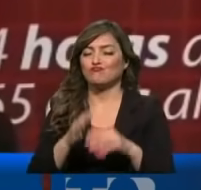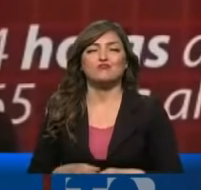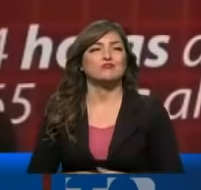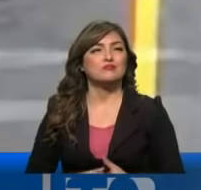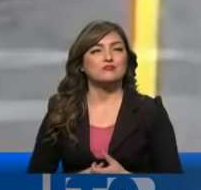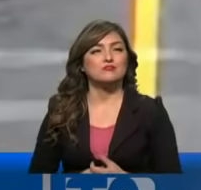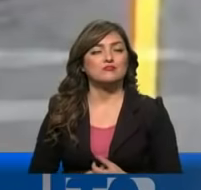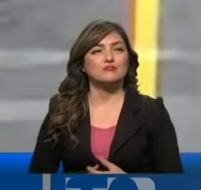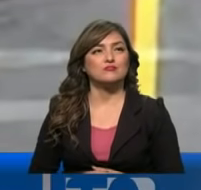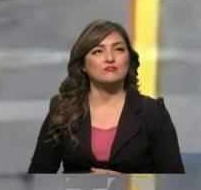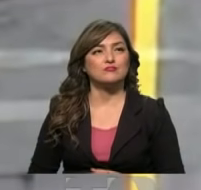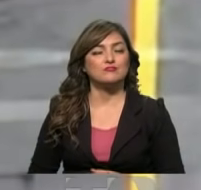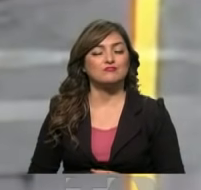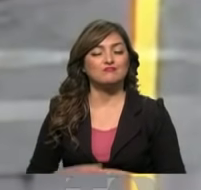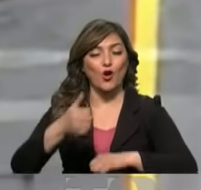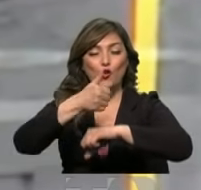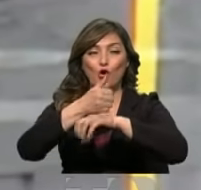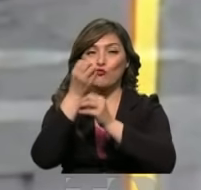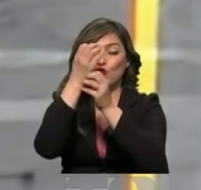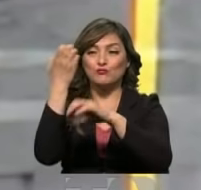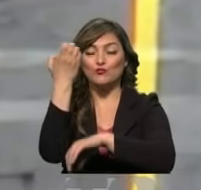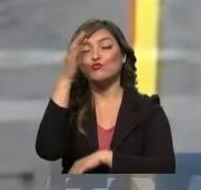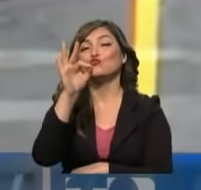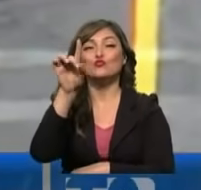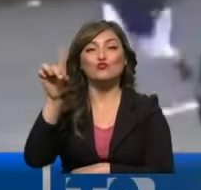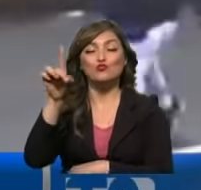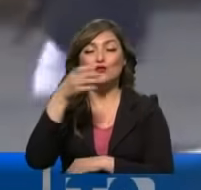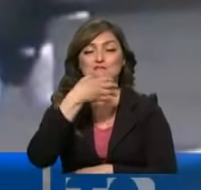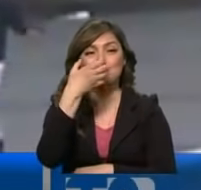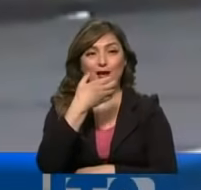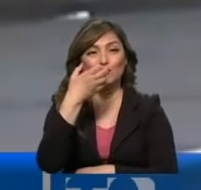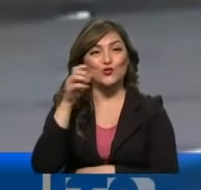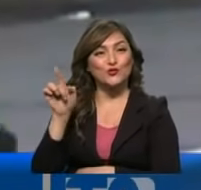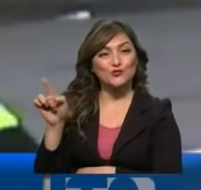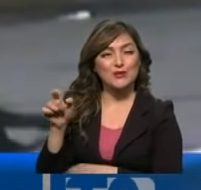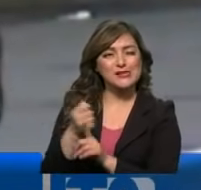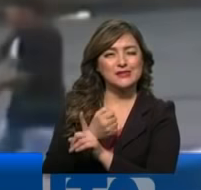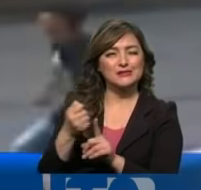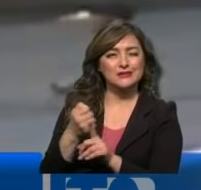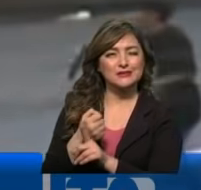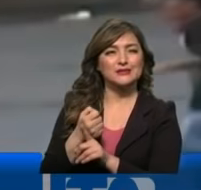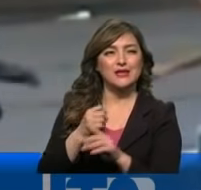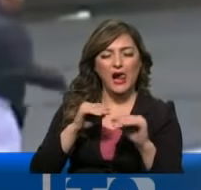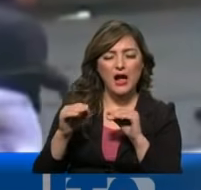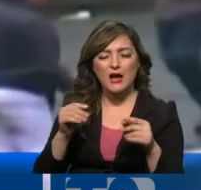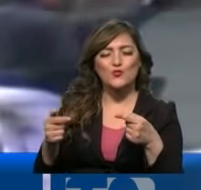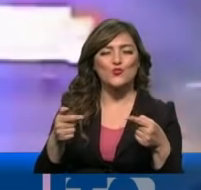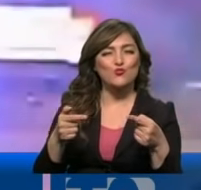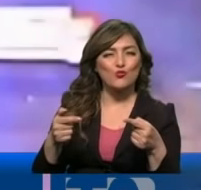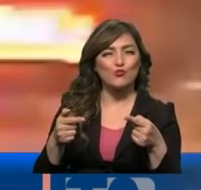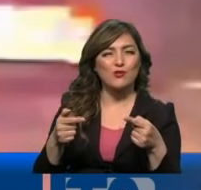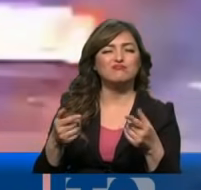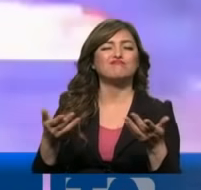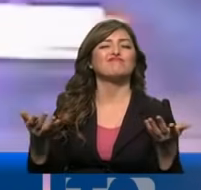estas cumplen. Según las autoridades del EQ911 de Ambato, estos hechos violentos y de escándalo público se